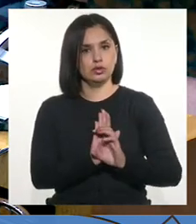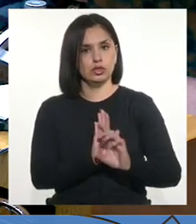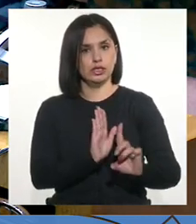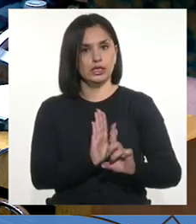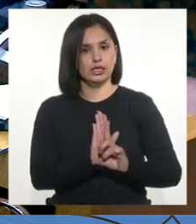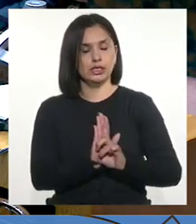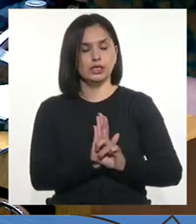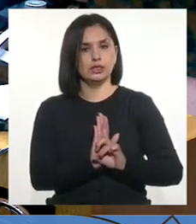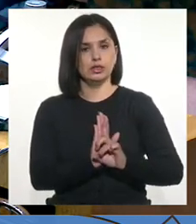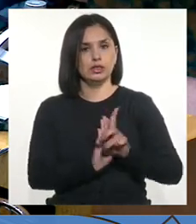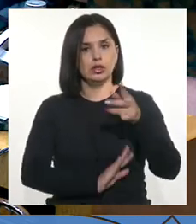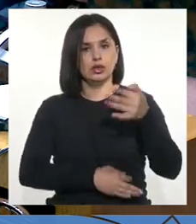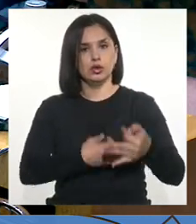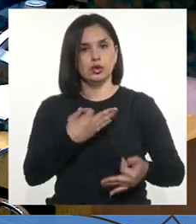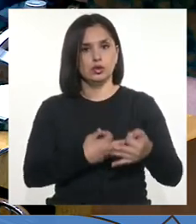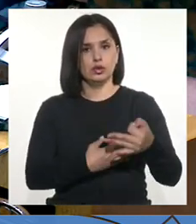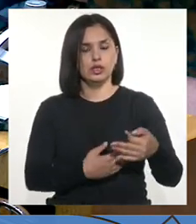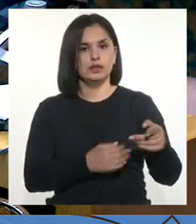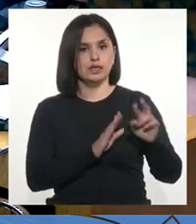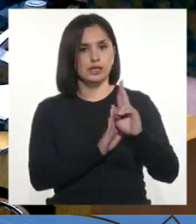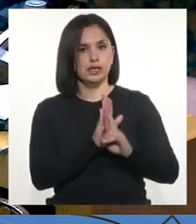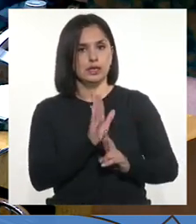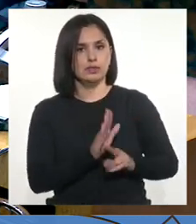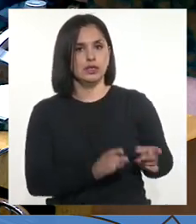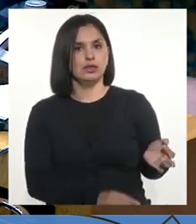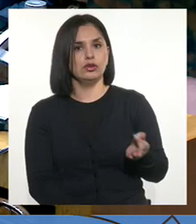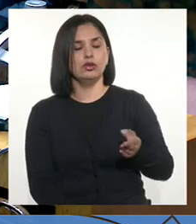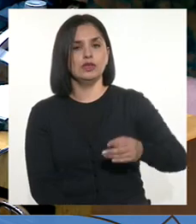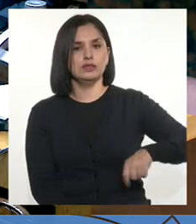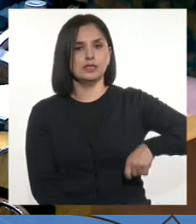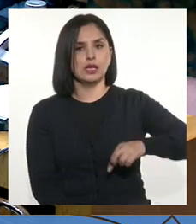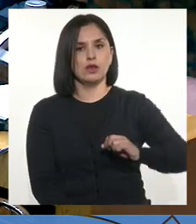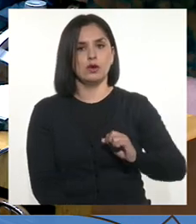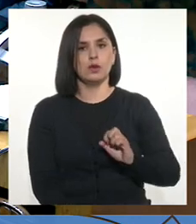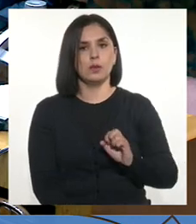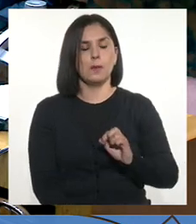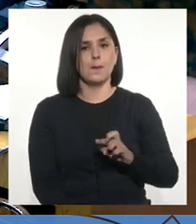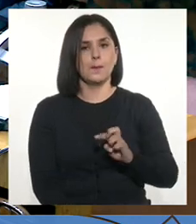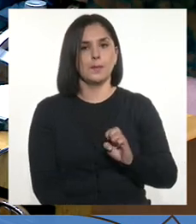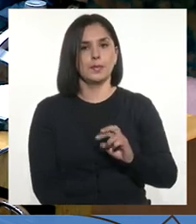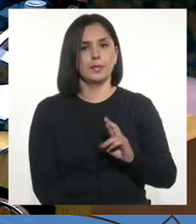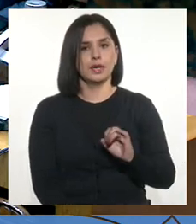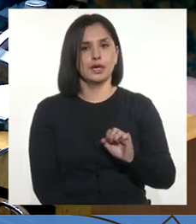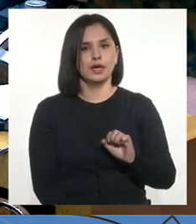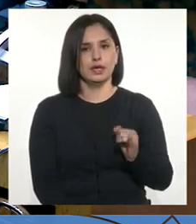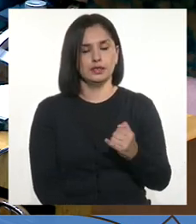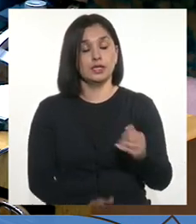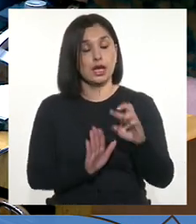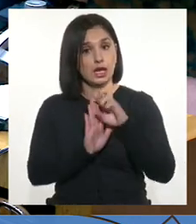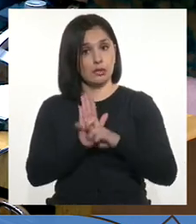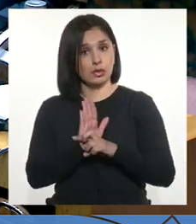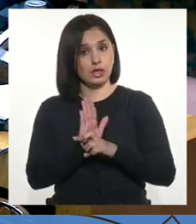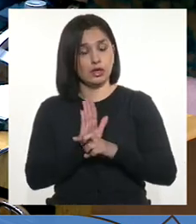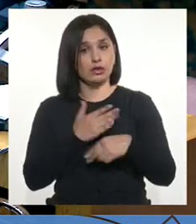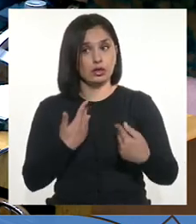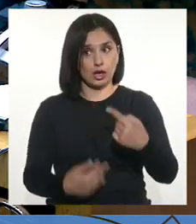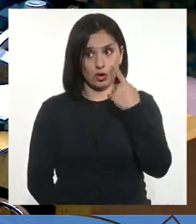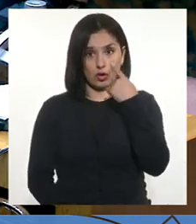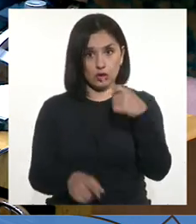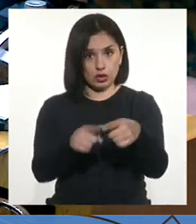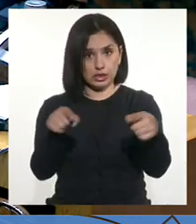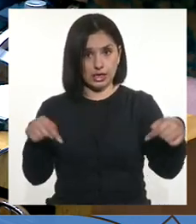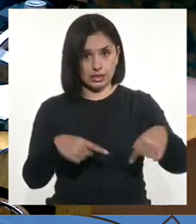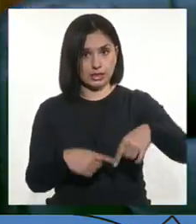entrega al senador víctor pérez tiene palabra gracias señor presidente el proyecto que ahora conoce la sala del senado